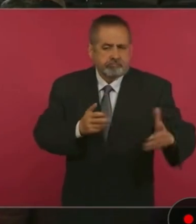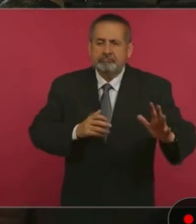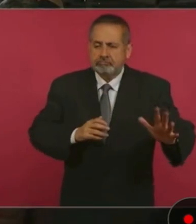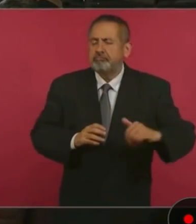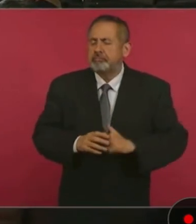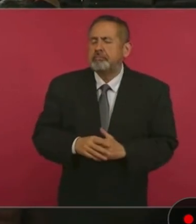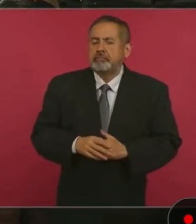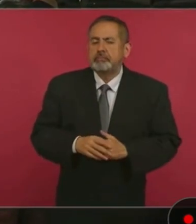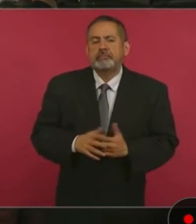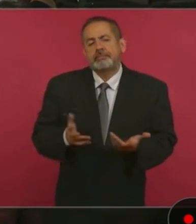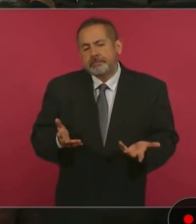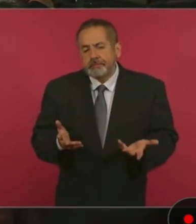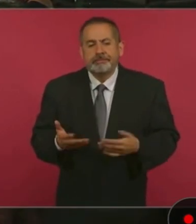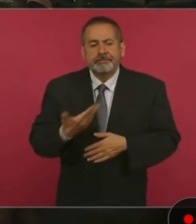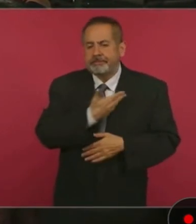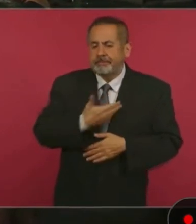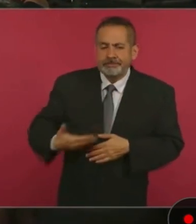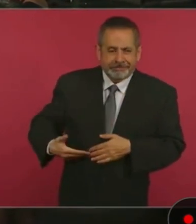para